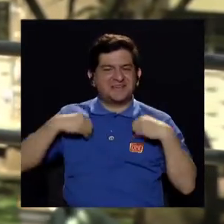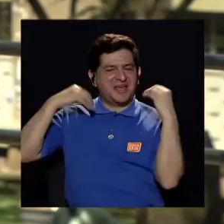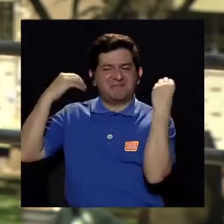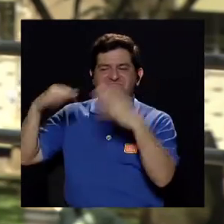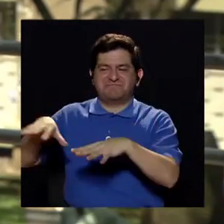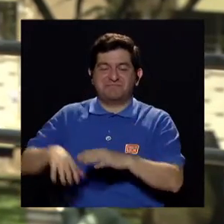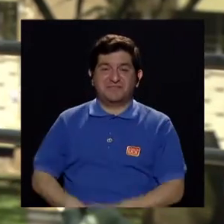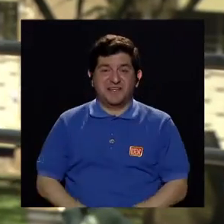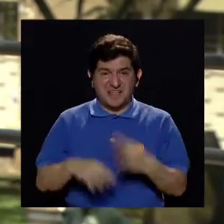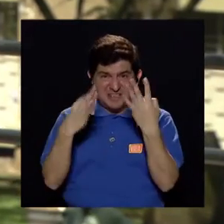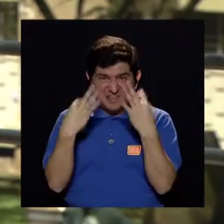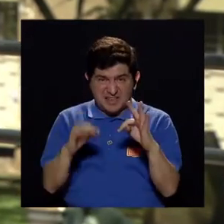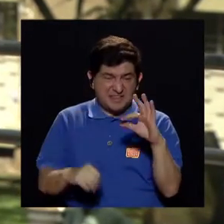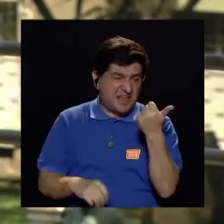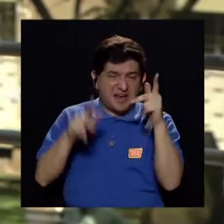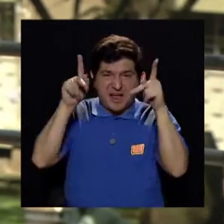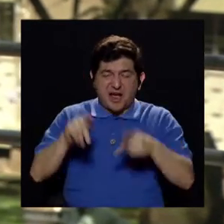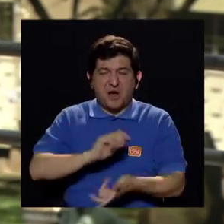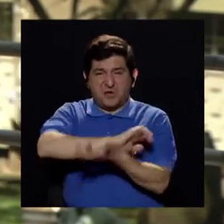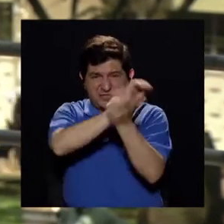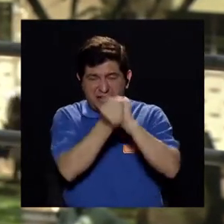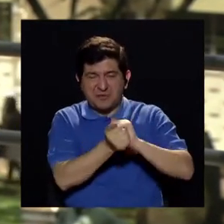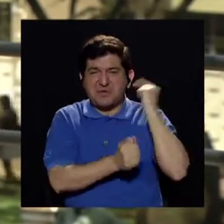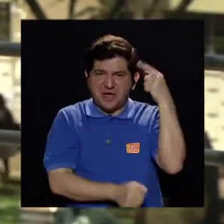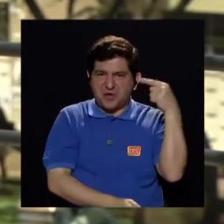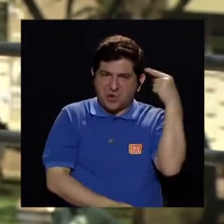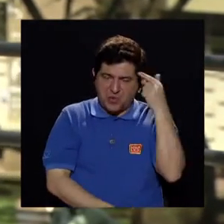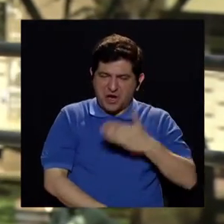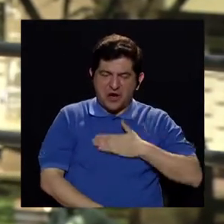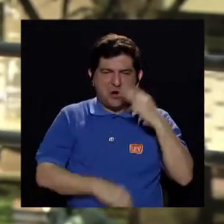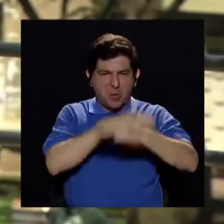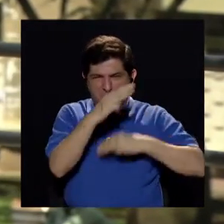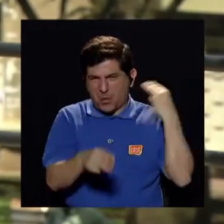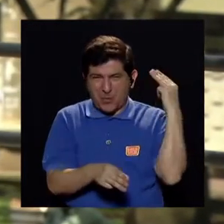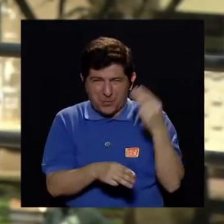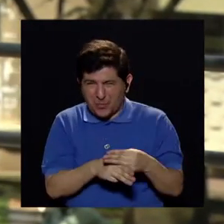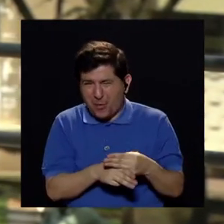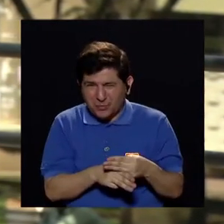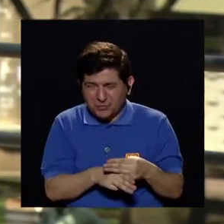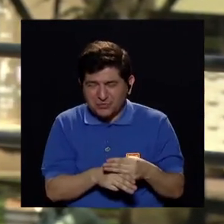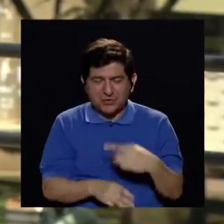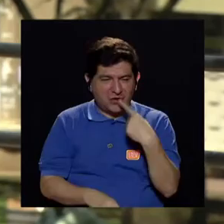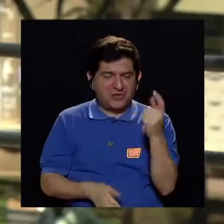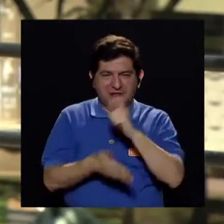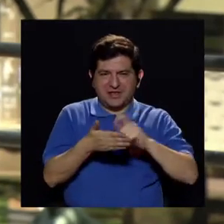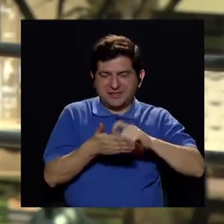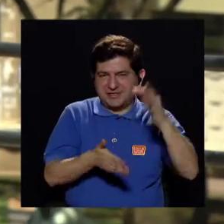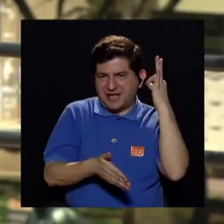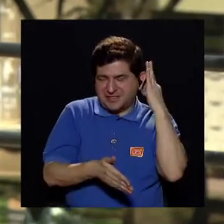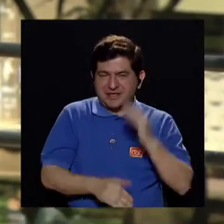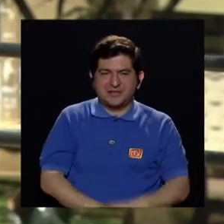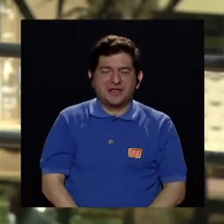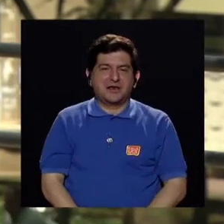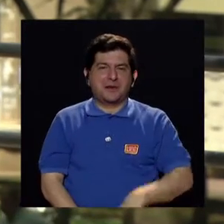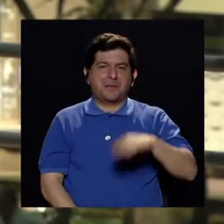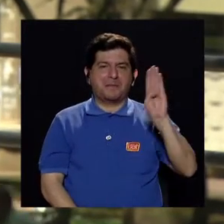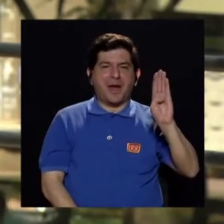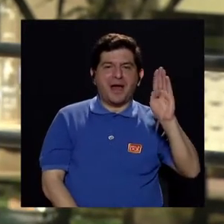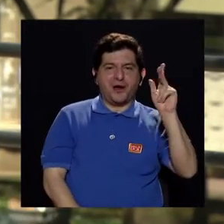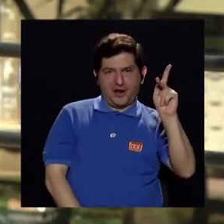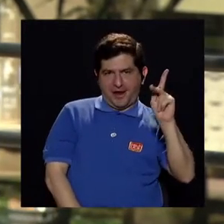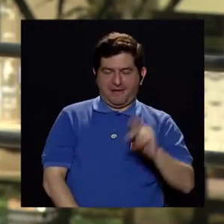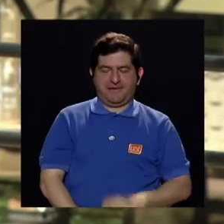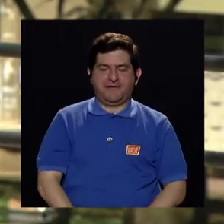porque cuando intentamos cambiar al otro, cambiar al gobierno, cambiar a mi mundo exterior, decía una autora que se llama Byron